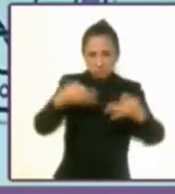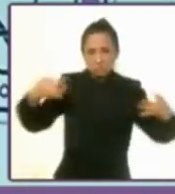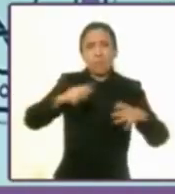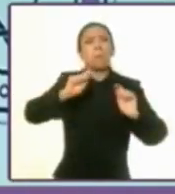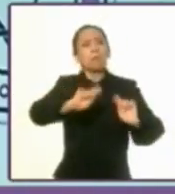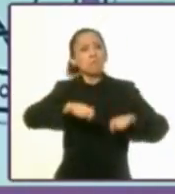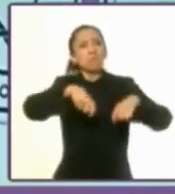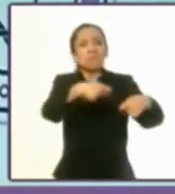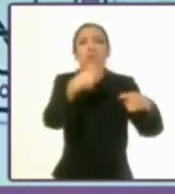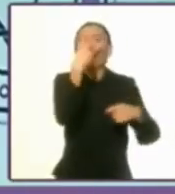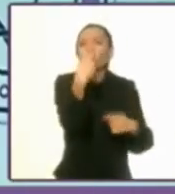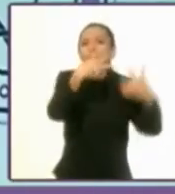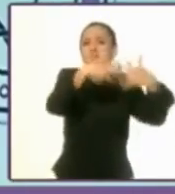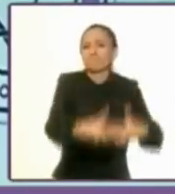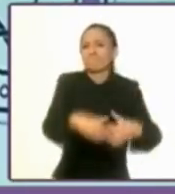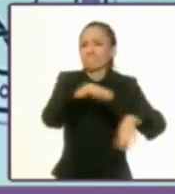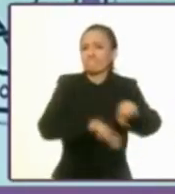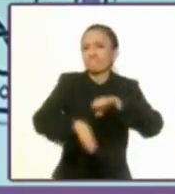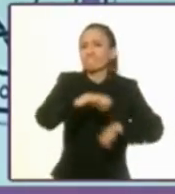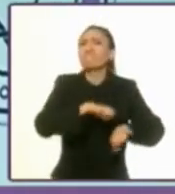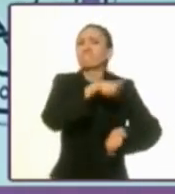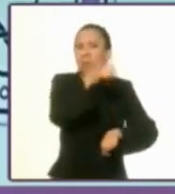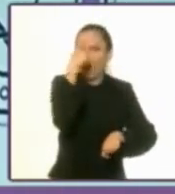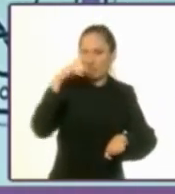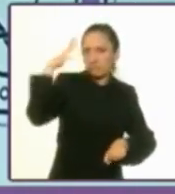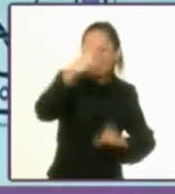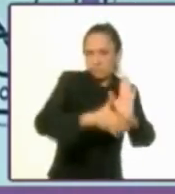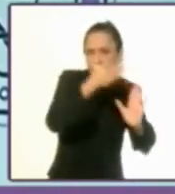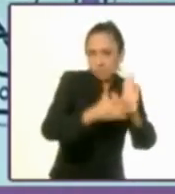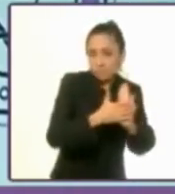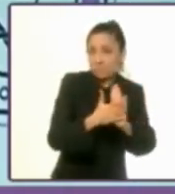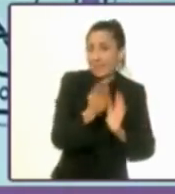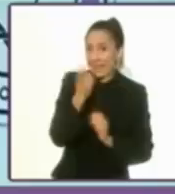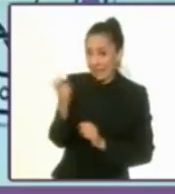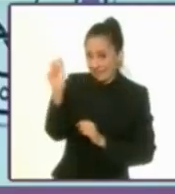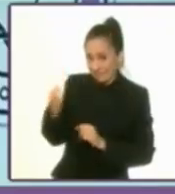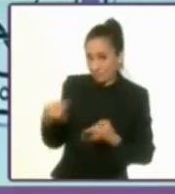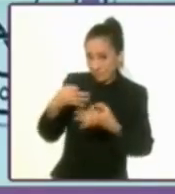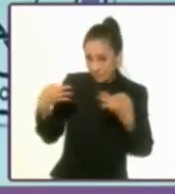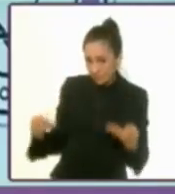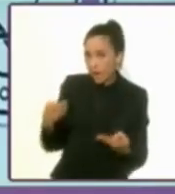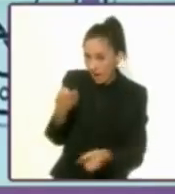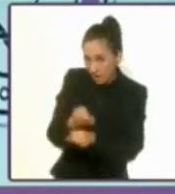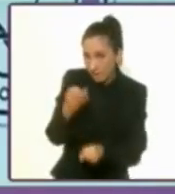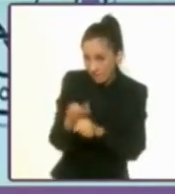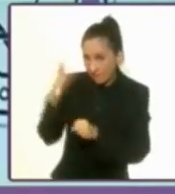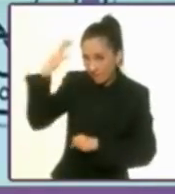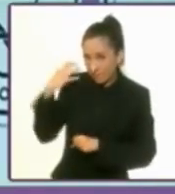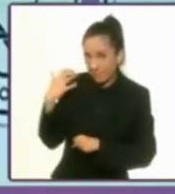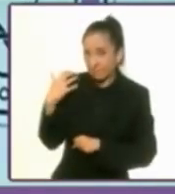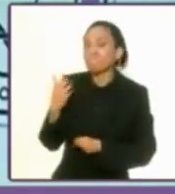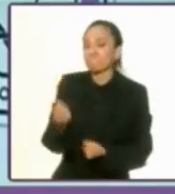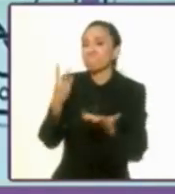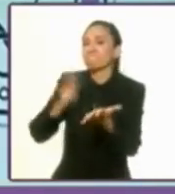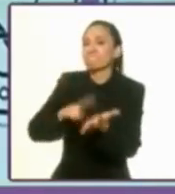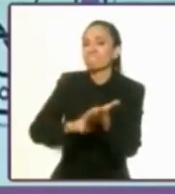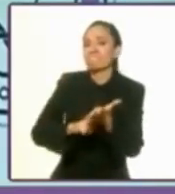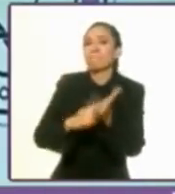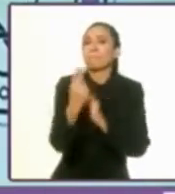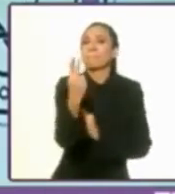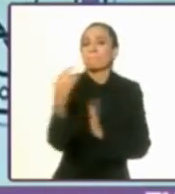desarrolladores ese predio hoy claudia cuesta 25 mil millones